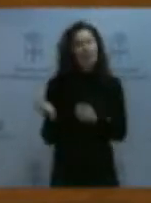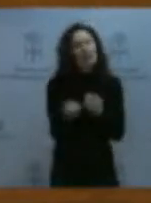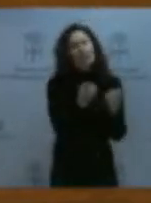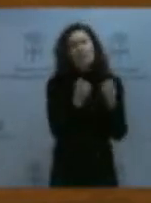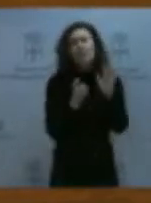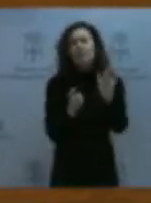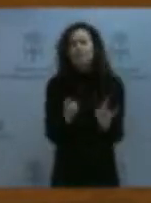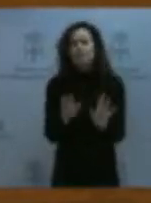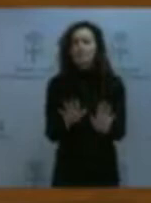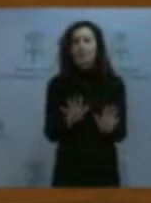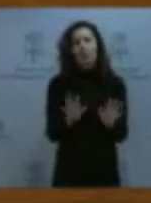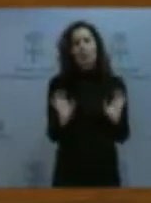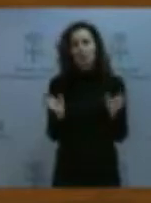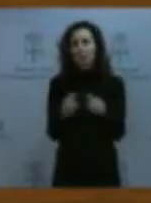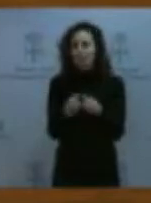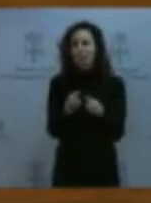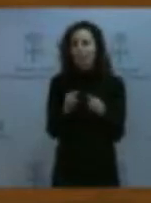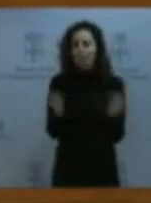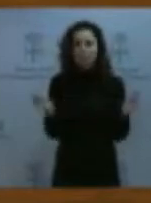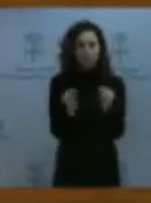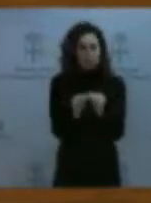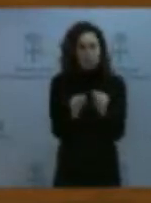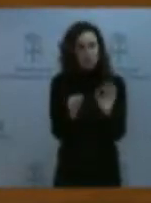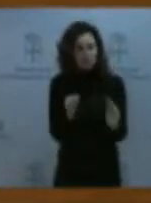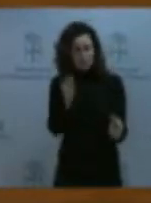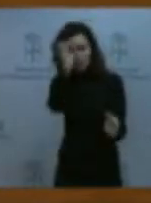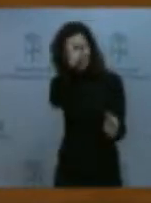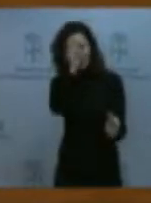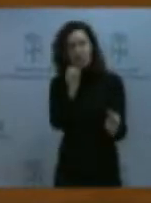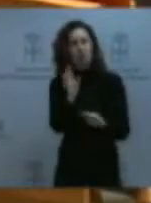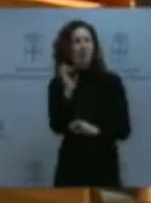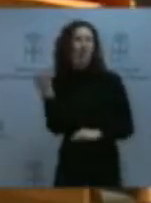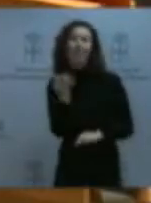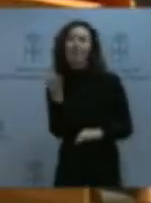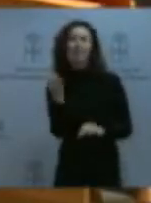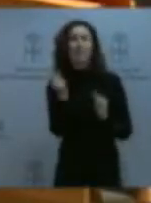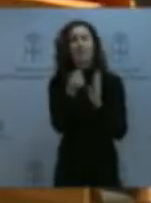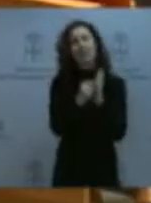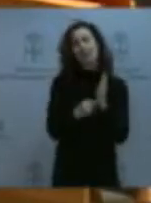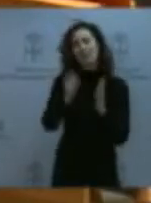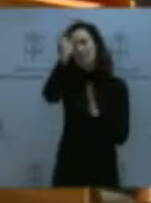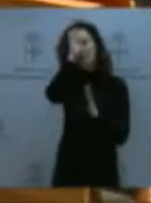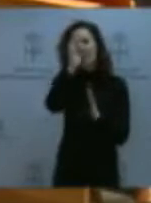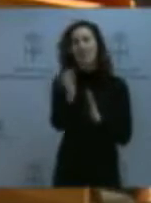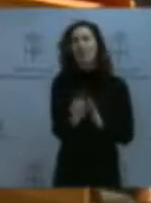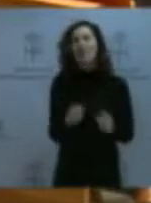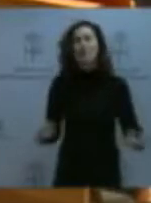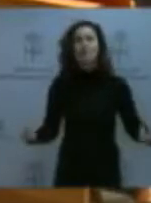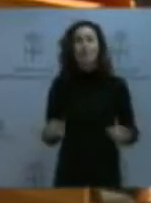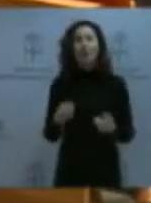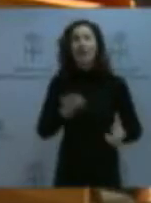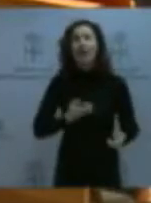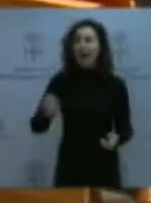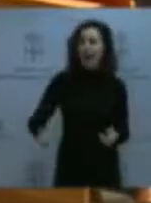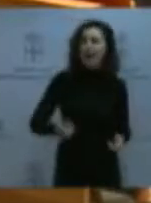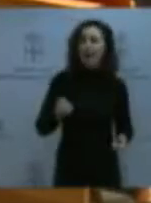criterio científico y no de las pugnas políticas con el señor alcalde de Grandas de Salime a